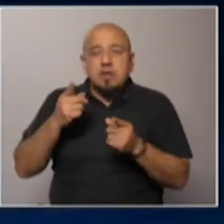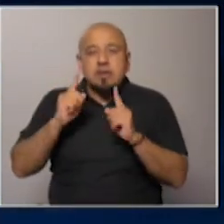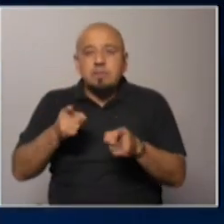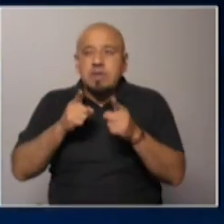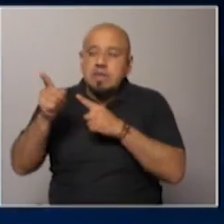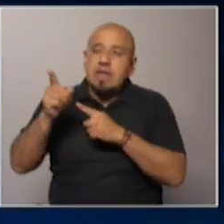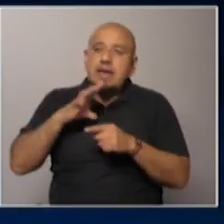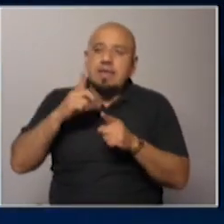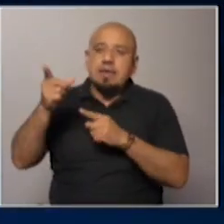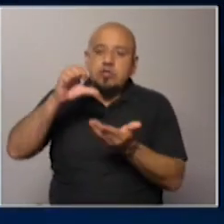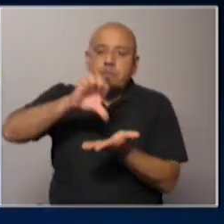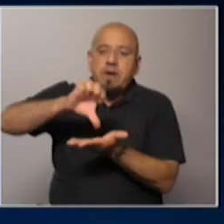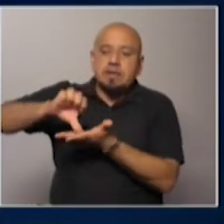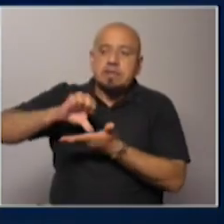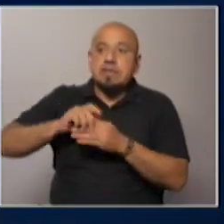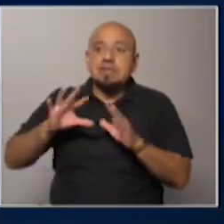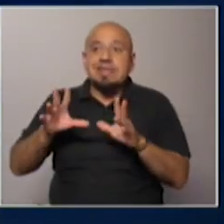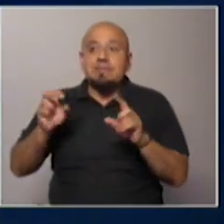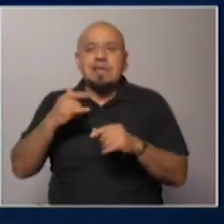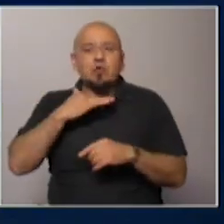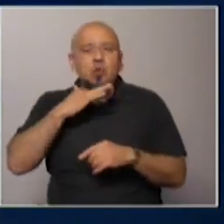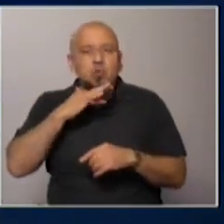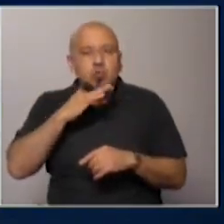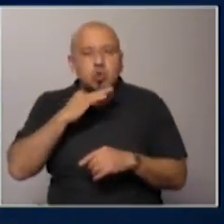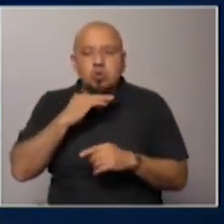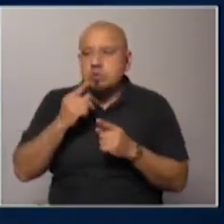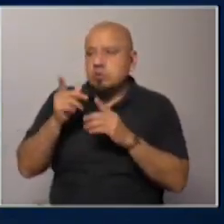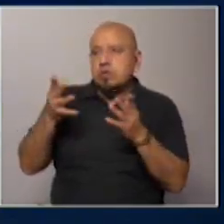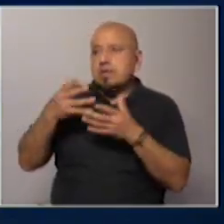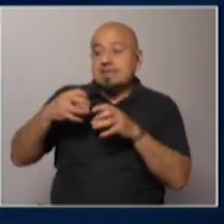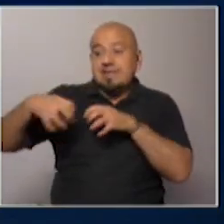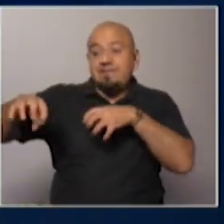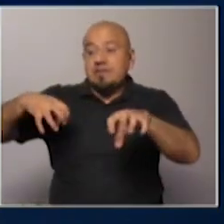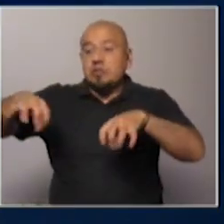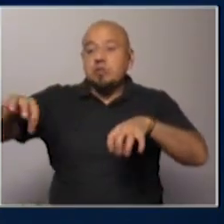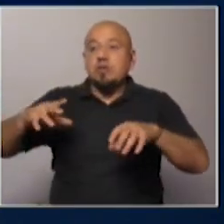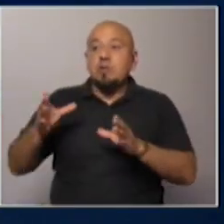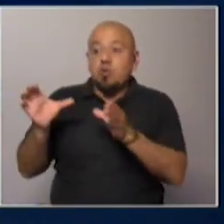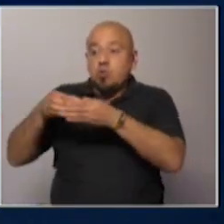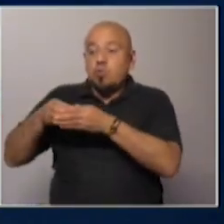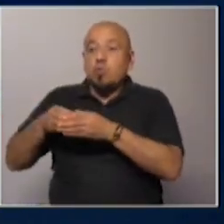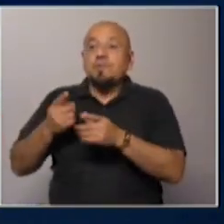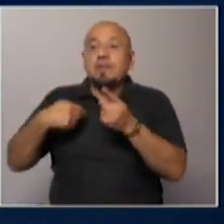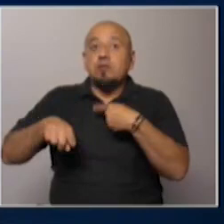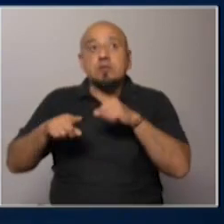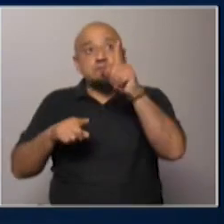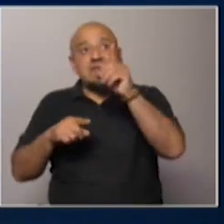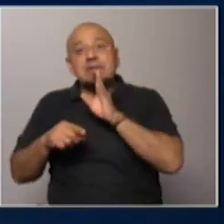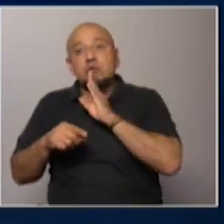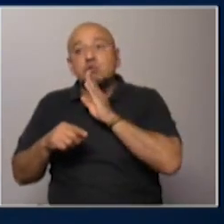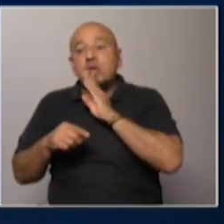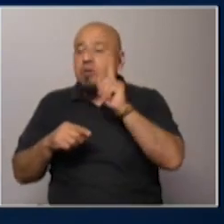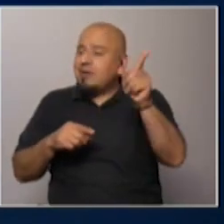también de oriente medio lo que pesa es la corrupción esas divisiones por tribus entonces realmente eeuu entendió